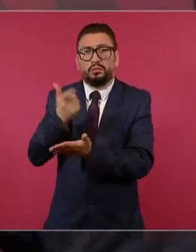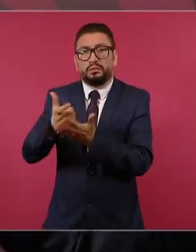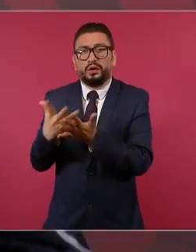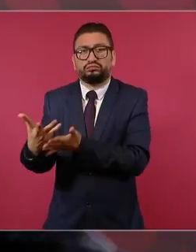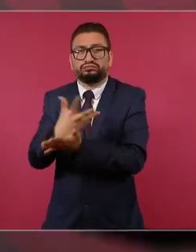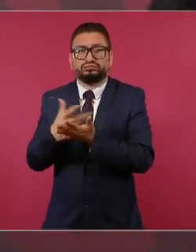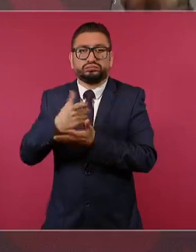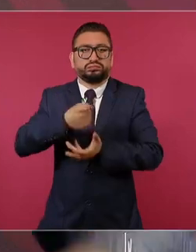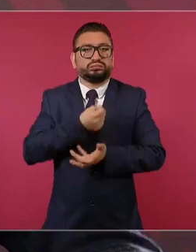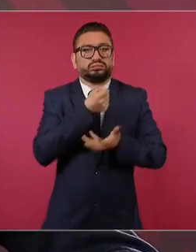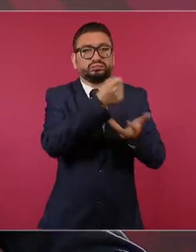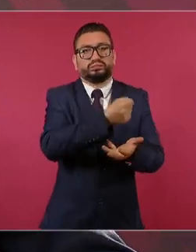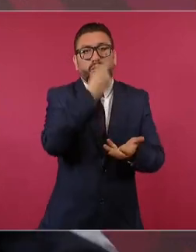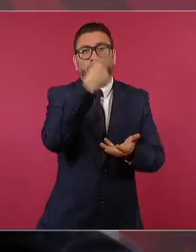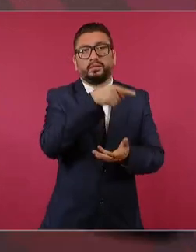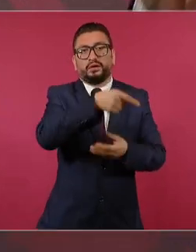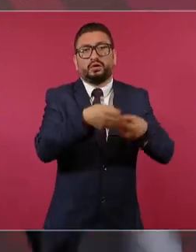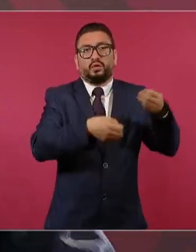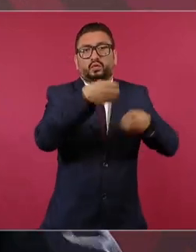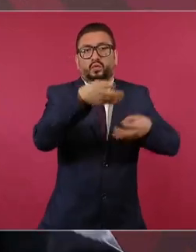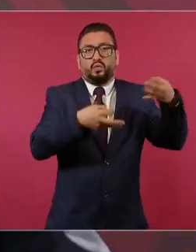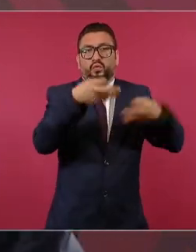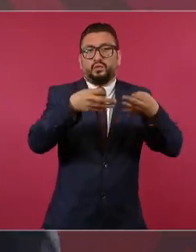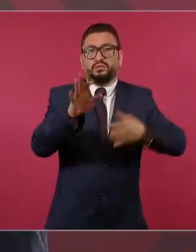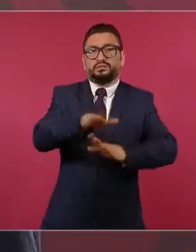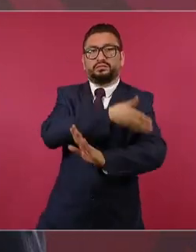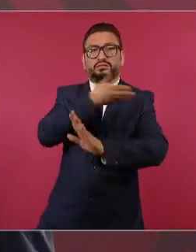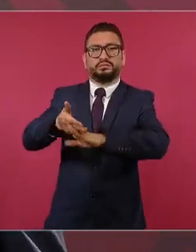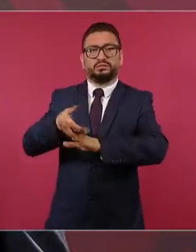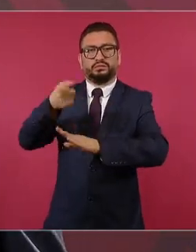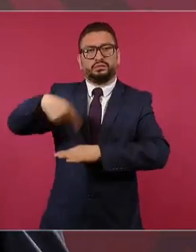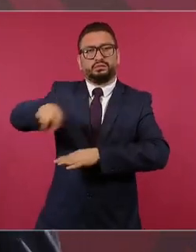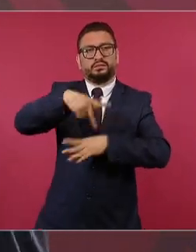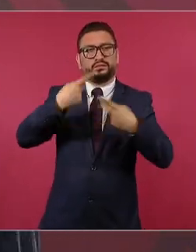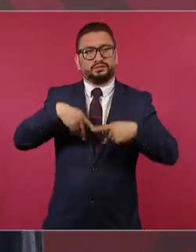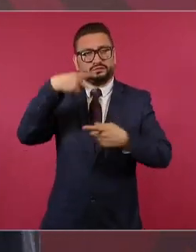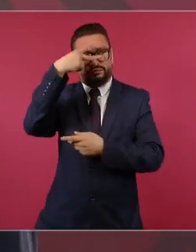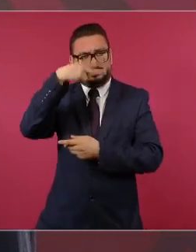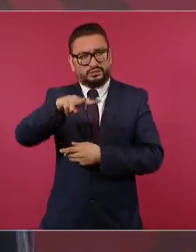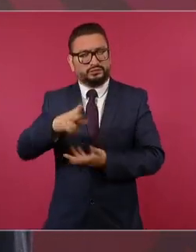para que sean los verdugos del pueblo.